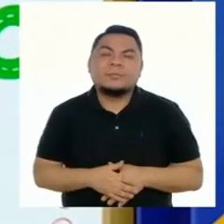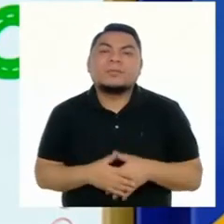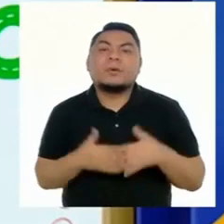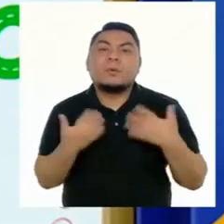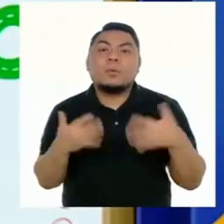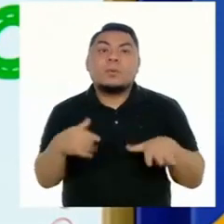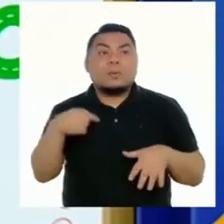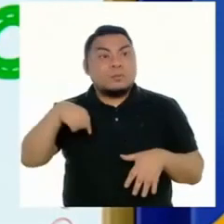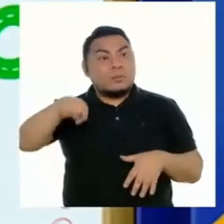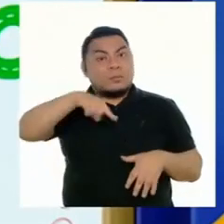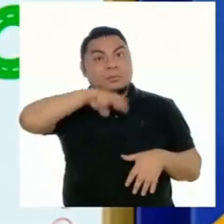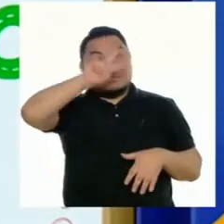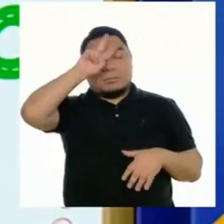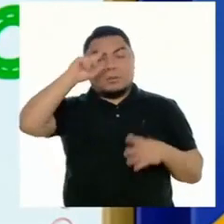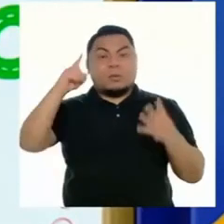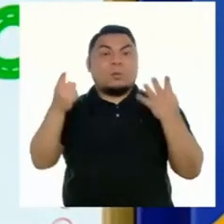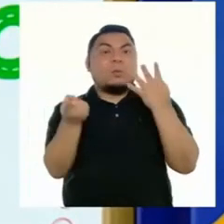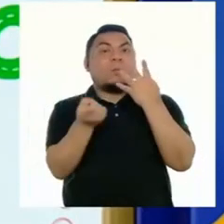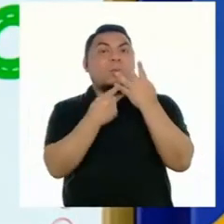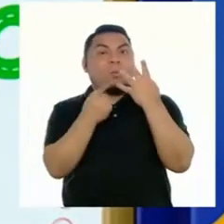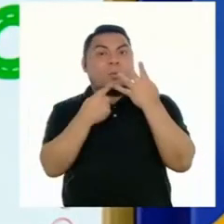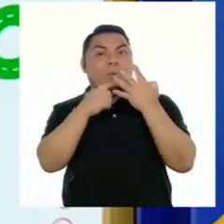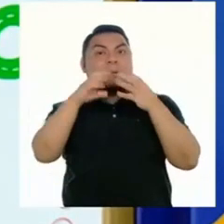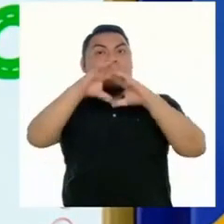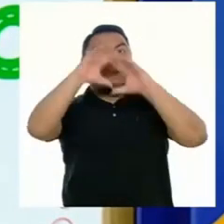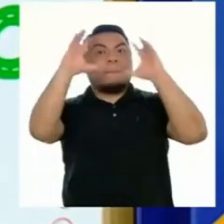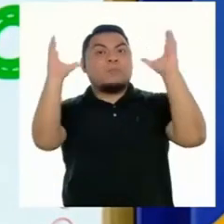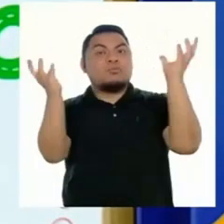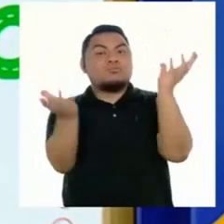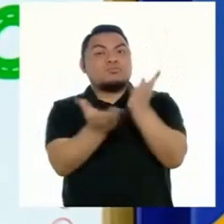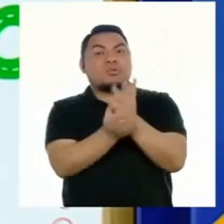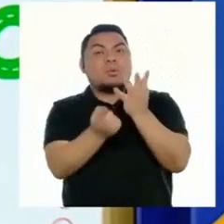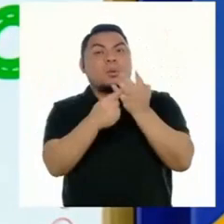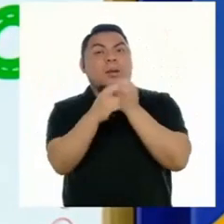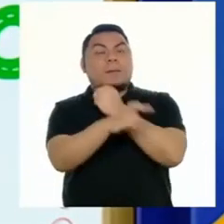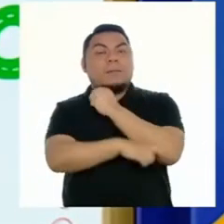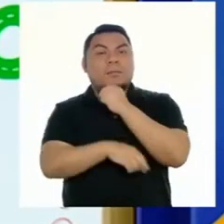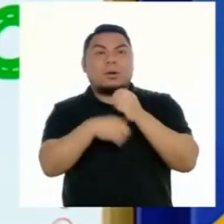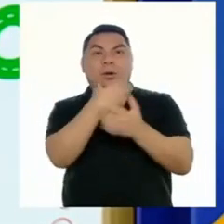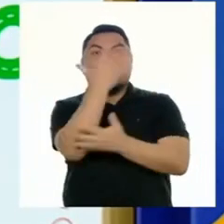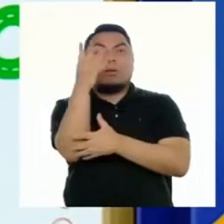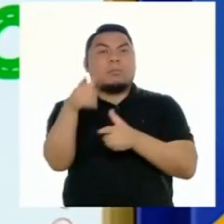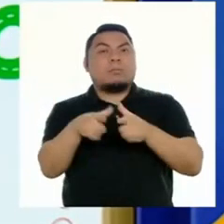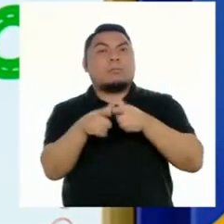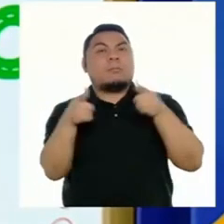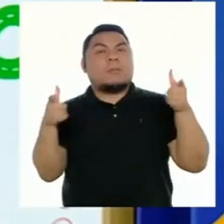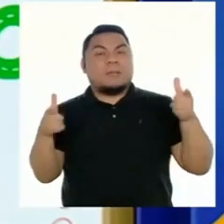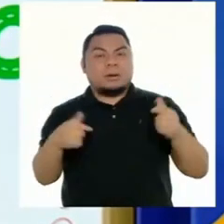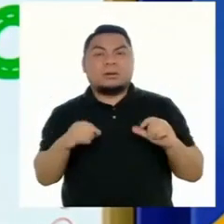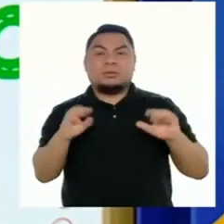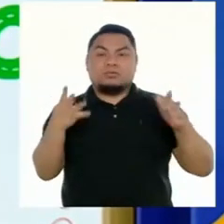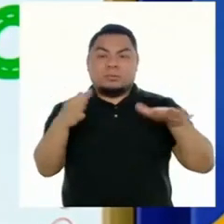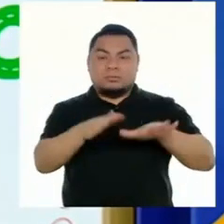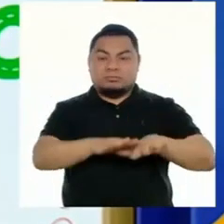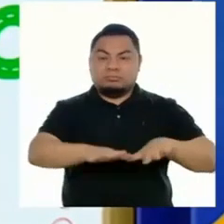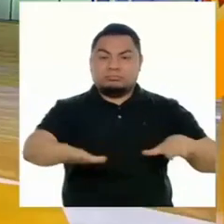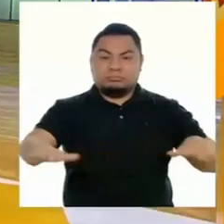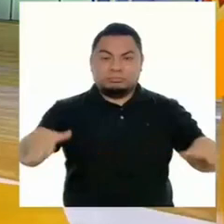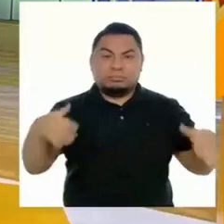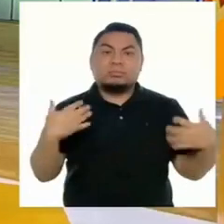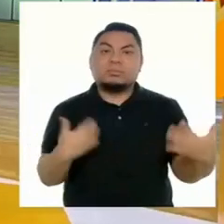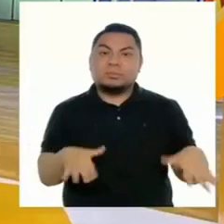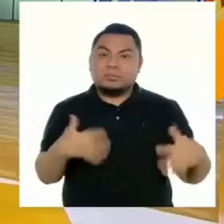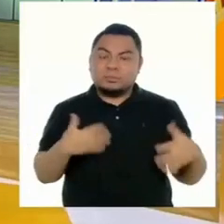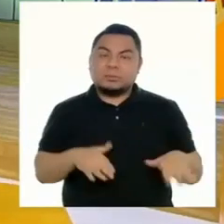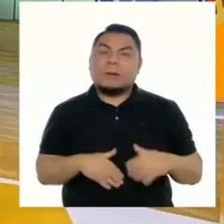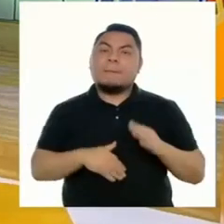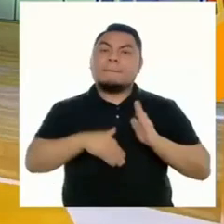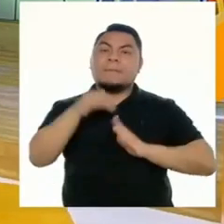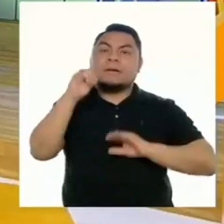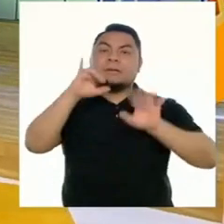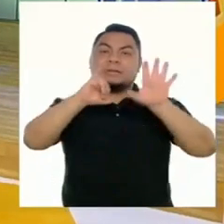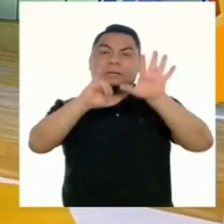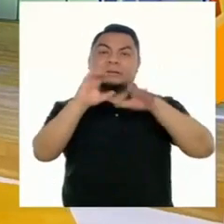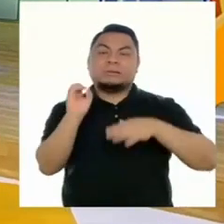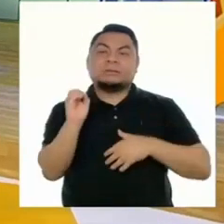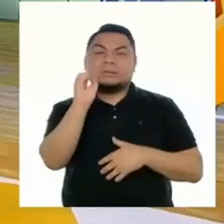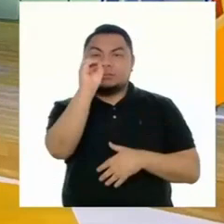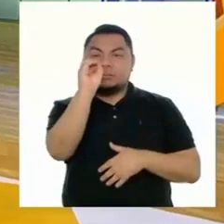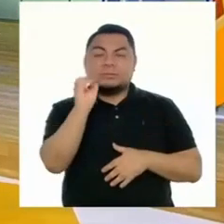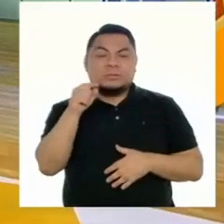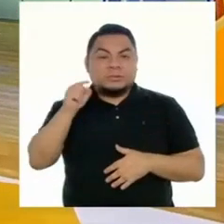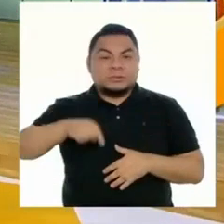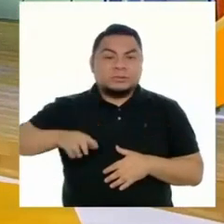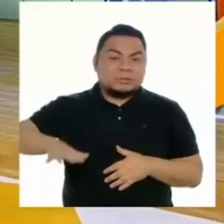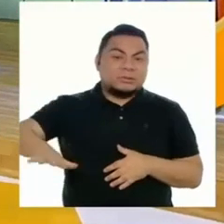el cuarto país de bosques tropicales en el mundo y el noveno con mayor superficie forestal. Más del 60%